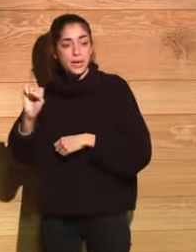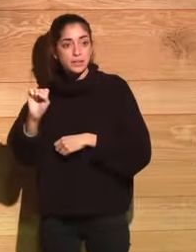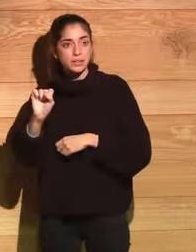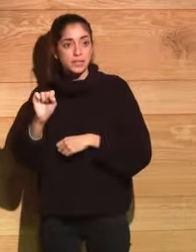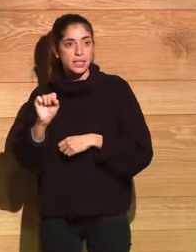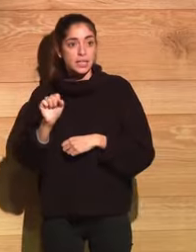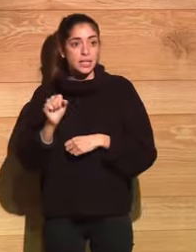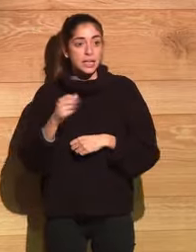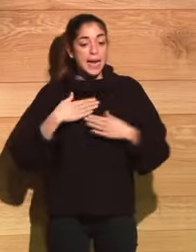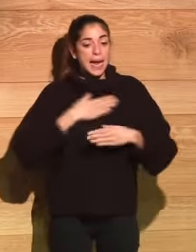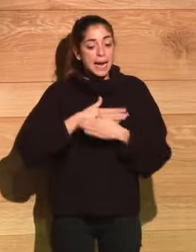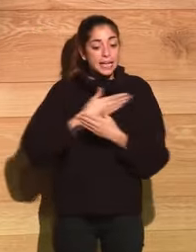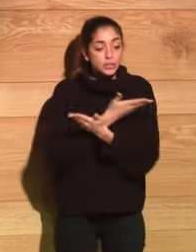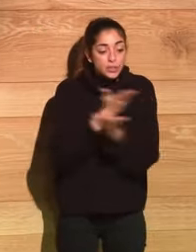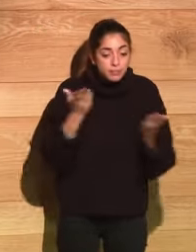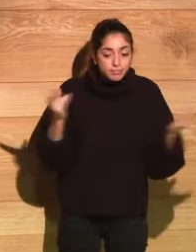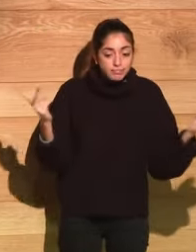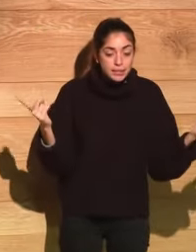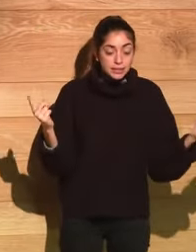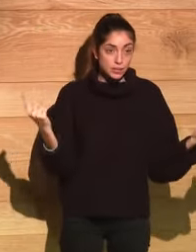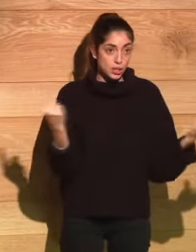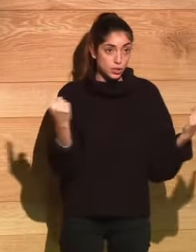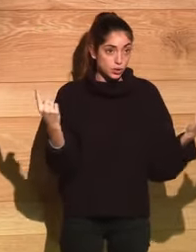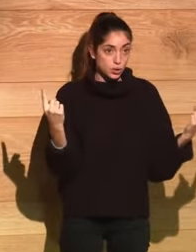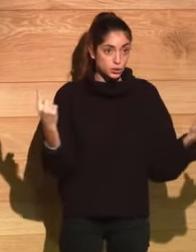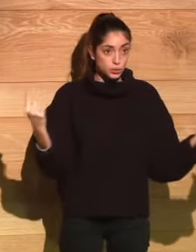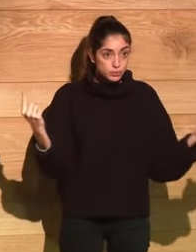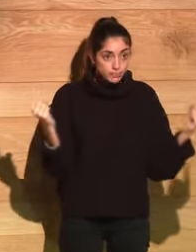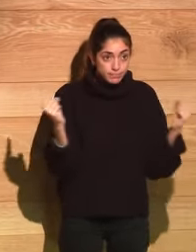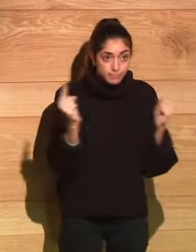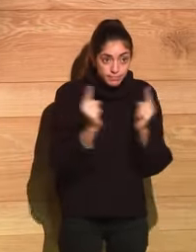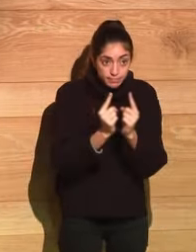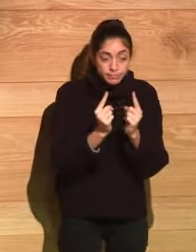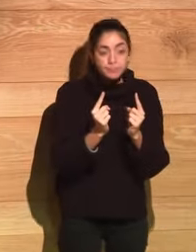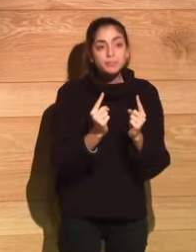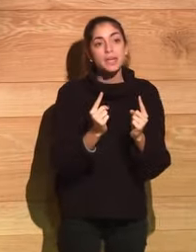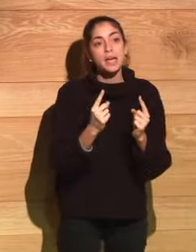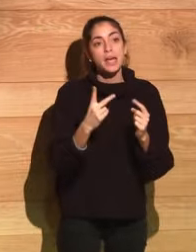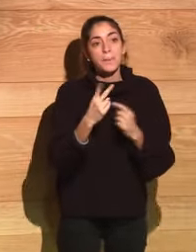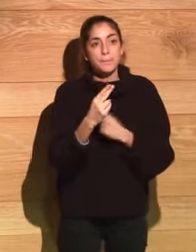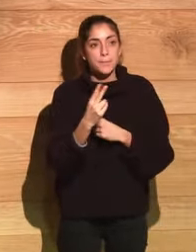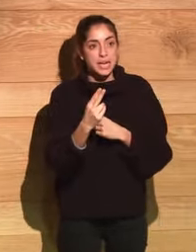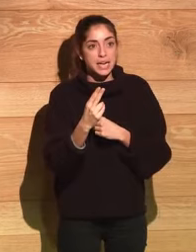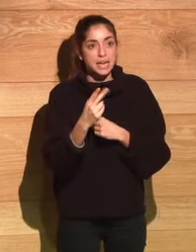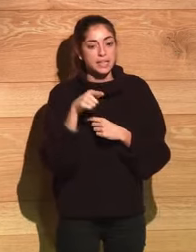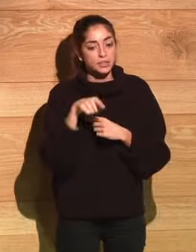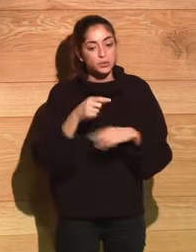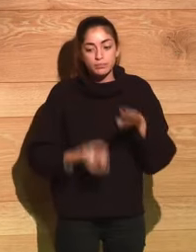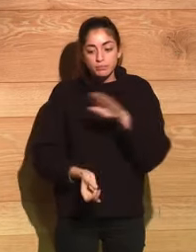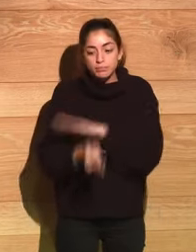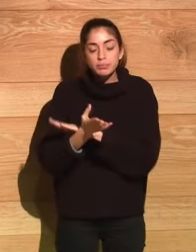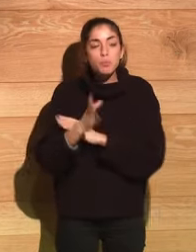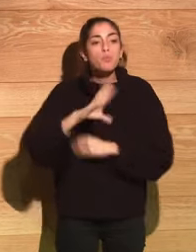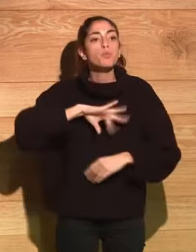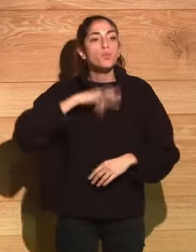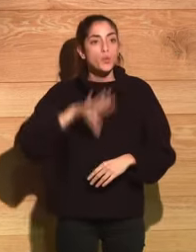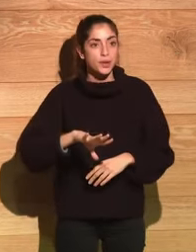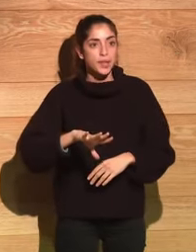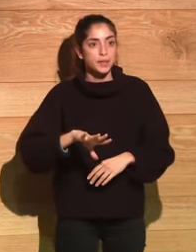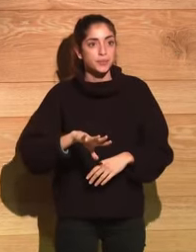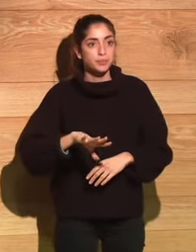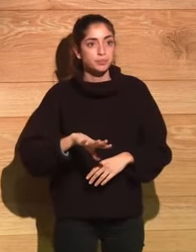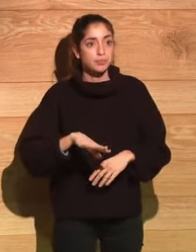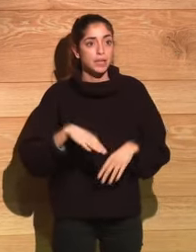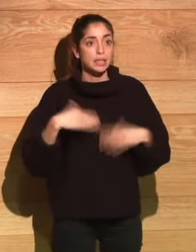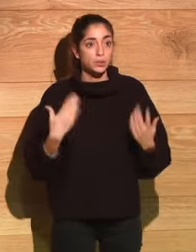ambos es la que hace que esa pareja o que esa que ese binomio no sea posible realmente, ¿no? Sí. Entonces quien